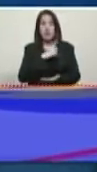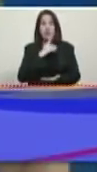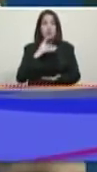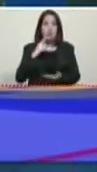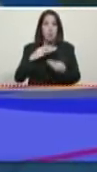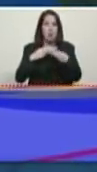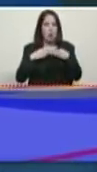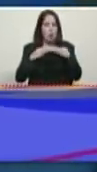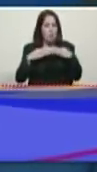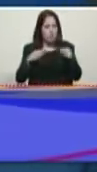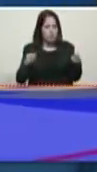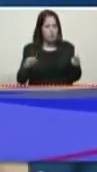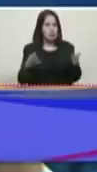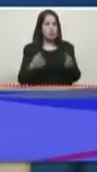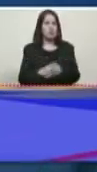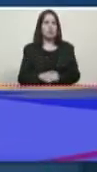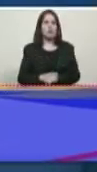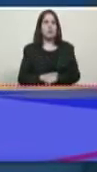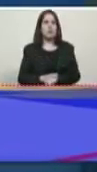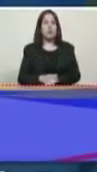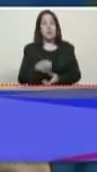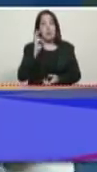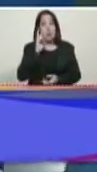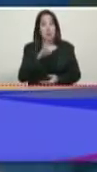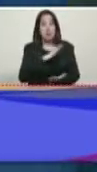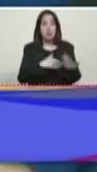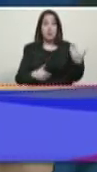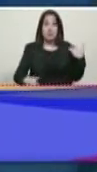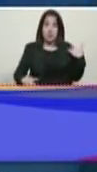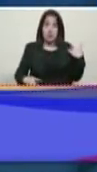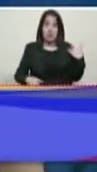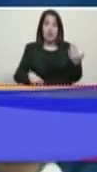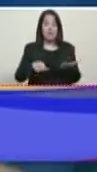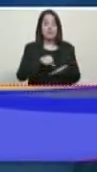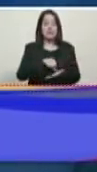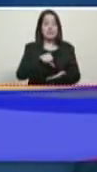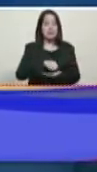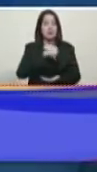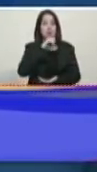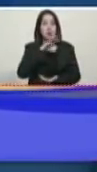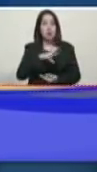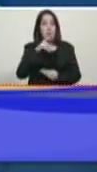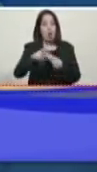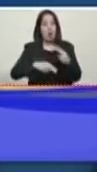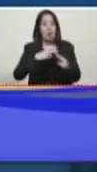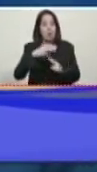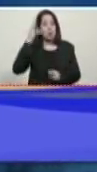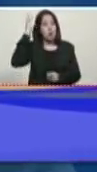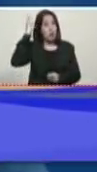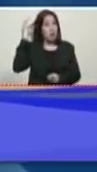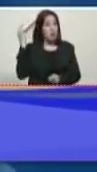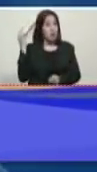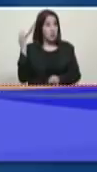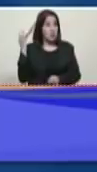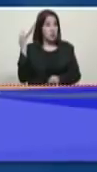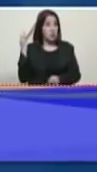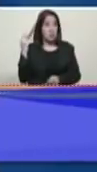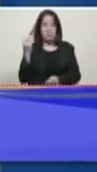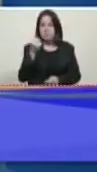del pueblo de puerto cabello mire presidente el centro histórico de puerto cabello es algo